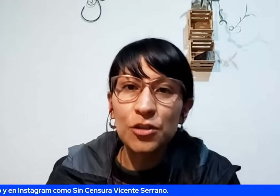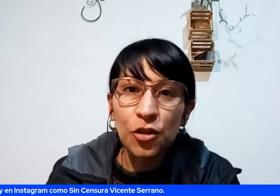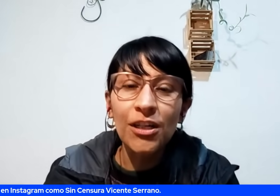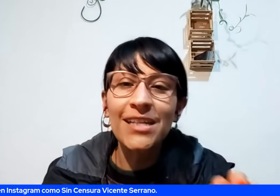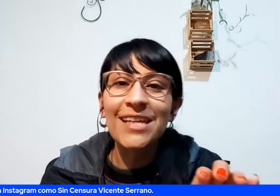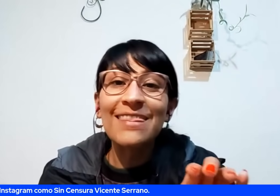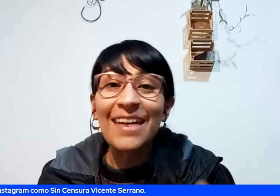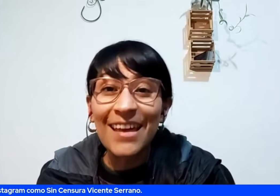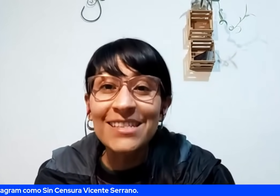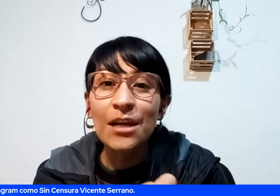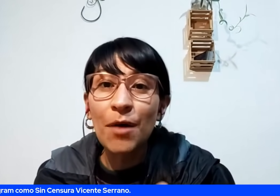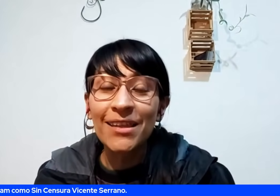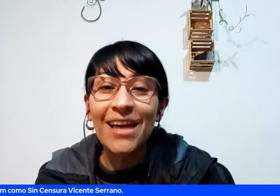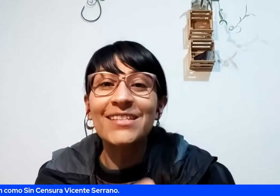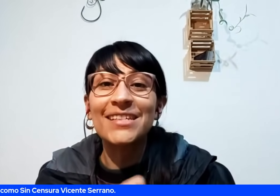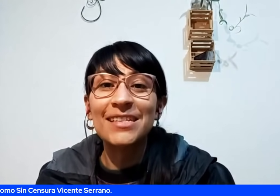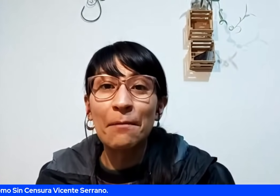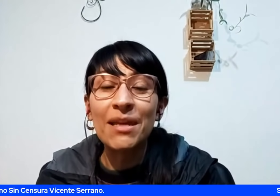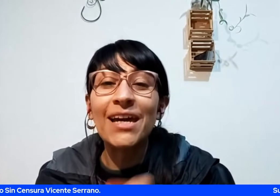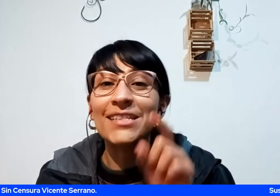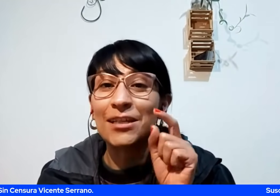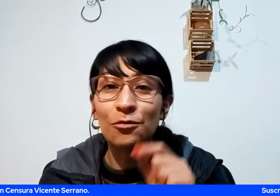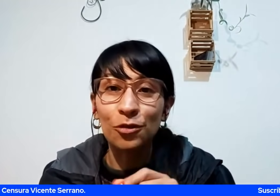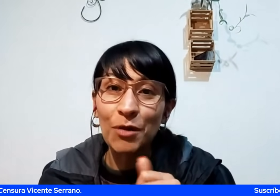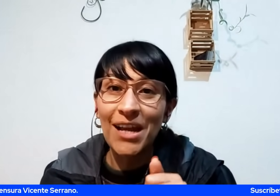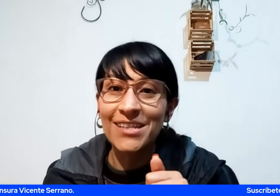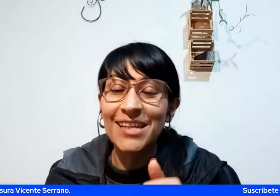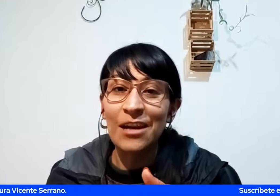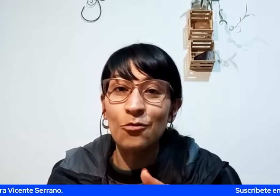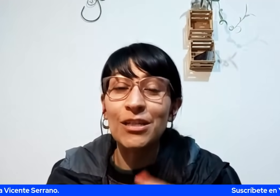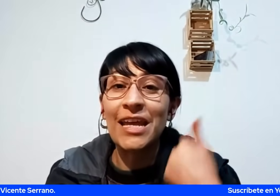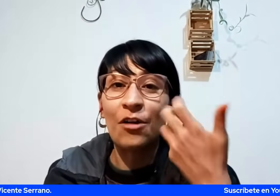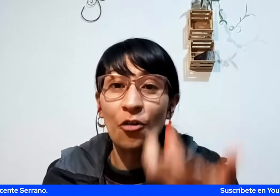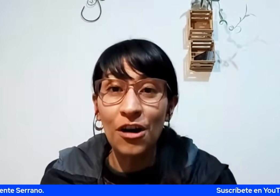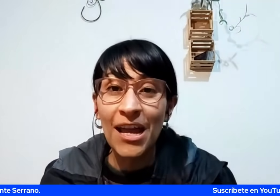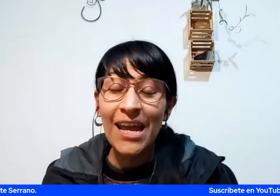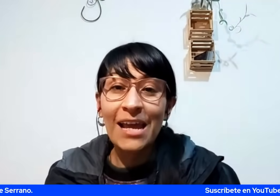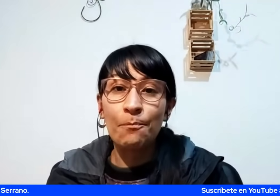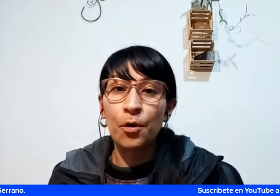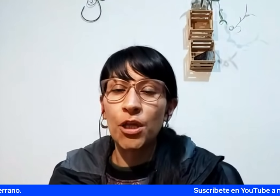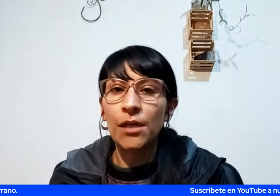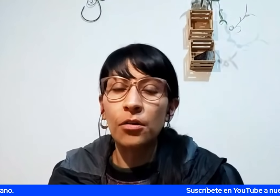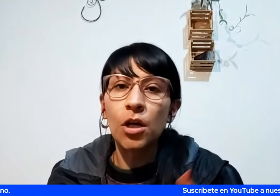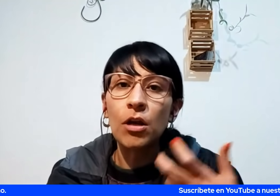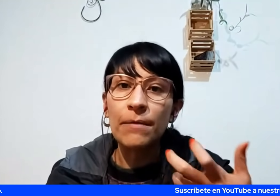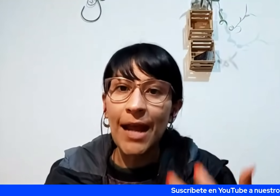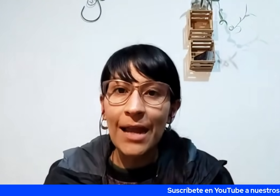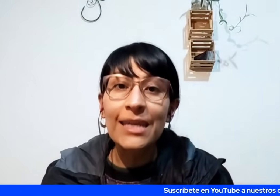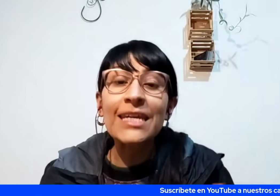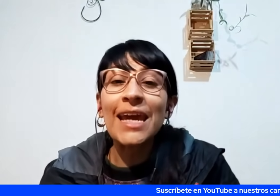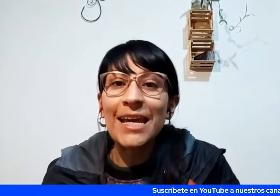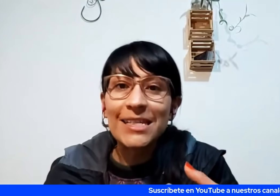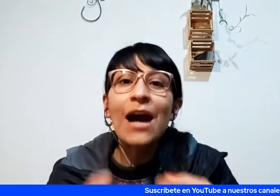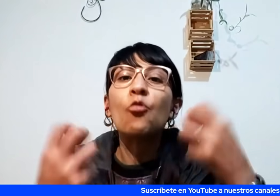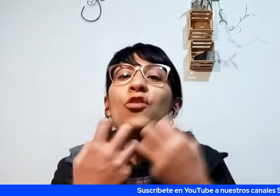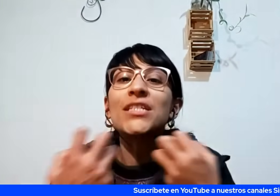las condiciones de desigualdad sistémicas y estructurales que nos legó el proyecto